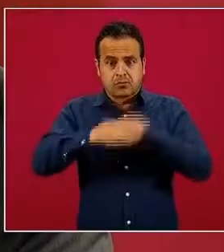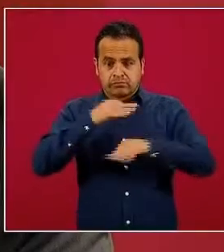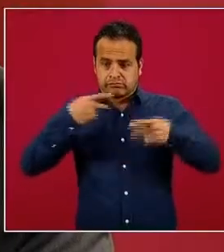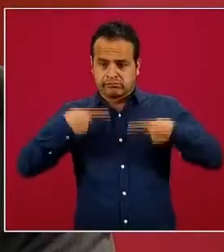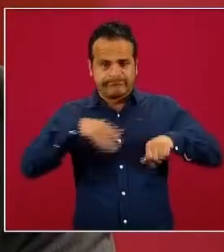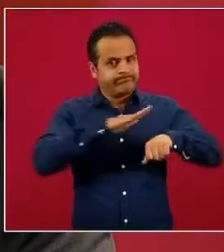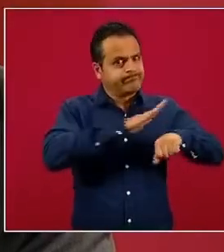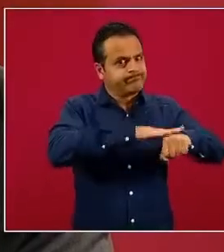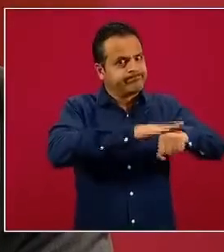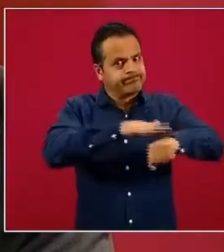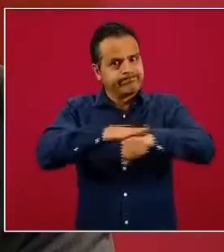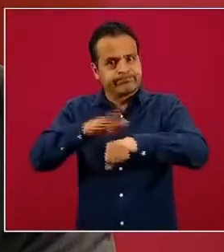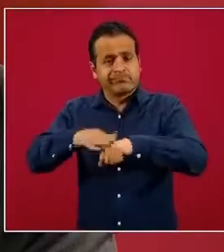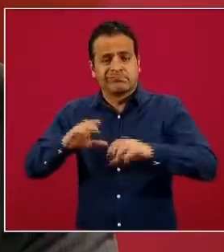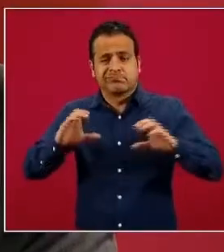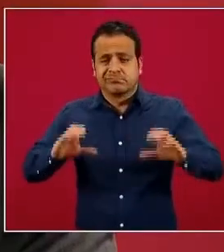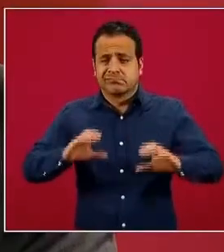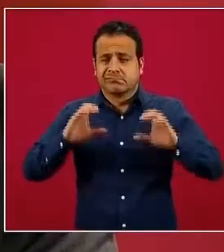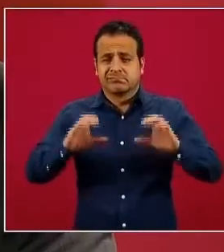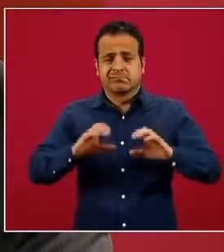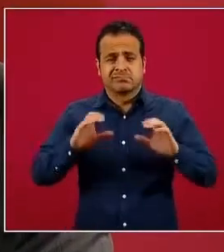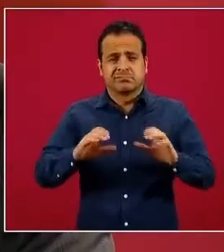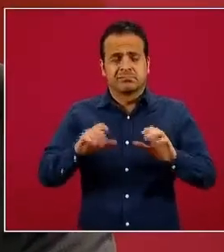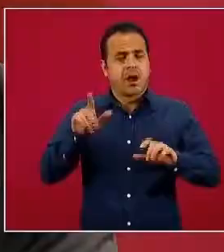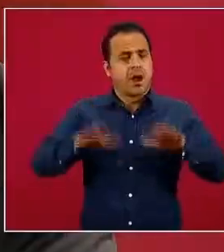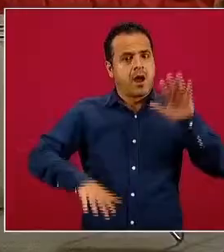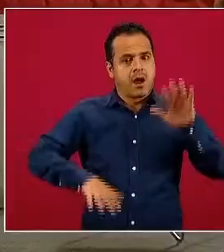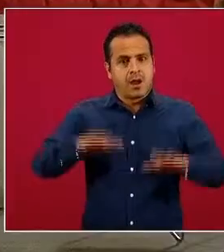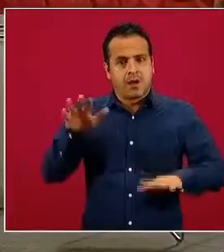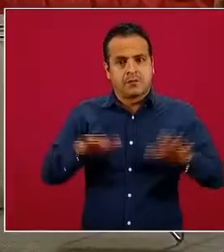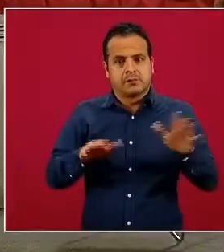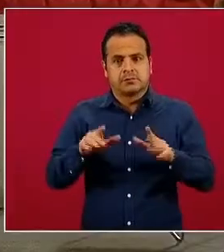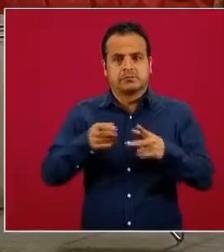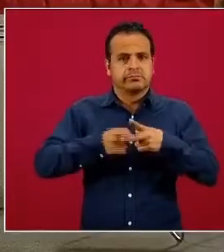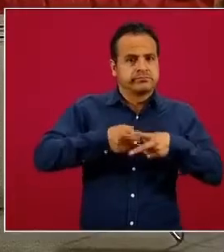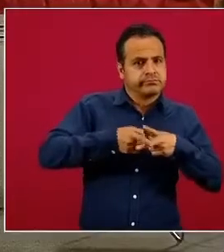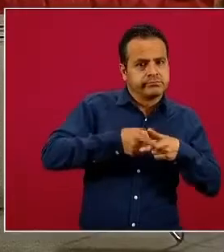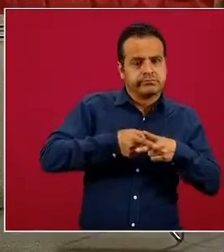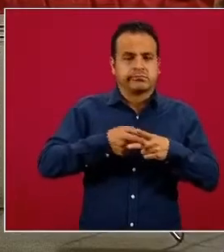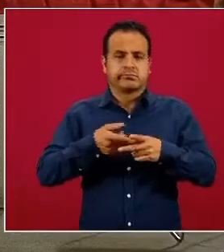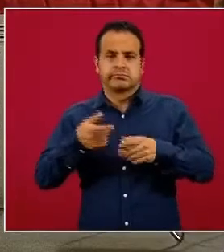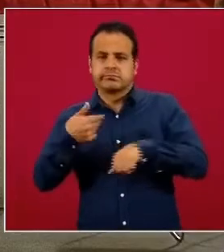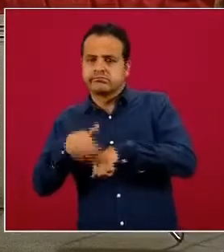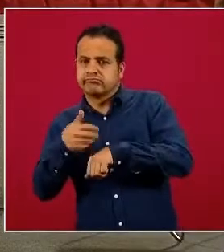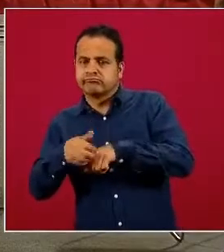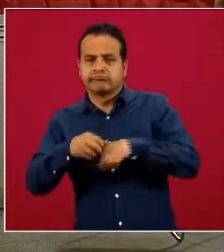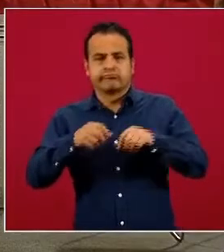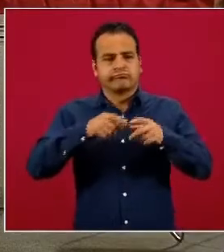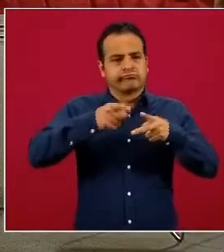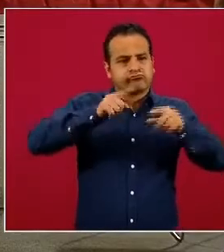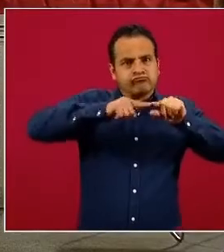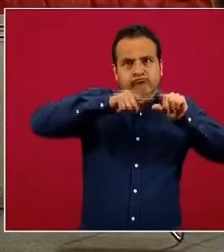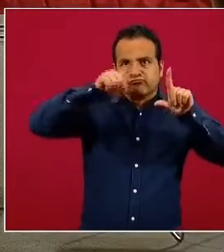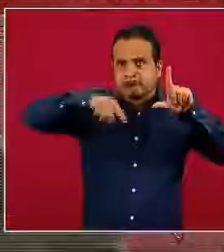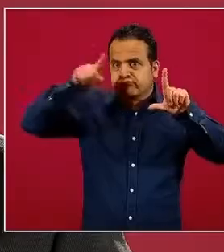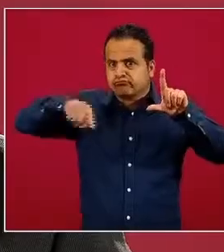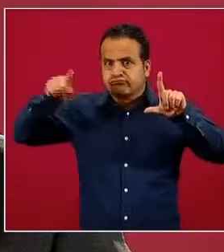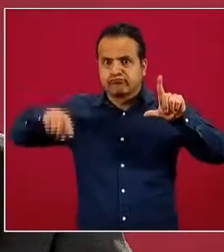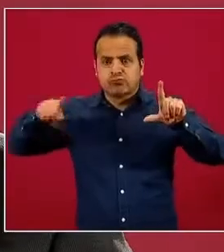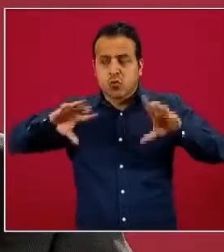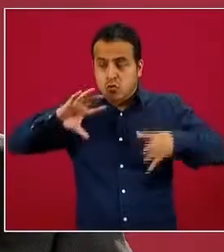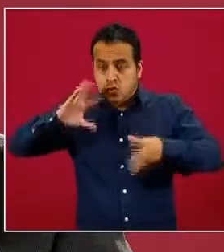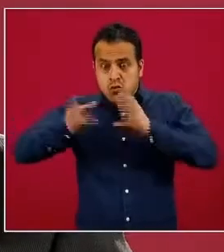las medidas de precaución. Muchas veces usamos estadísticas, usamos números, hablamos de números de eventos acumulados, personas